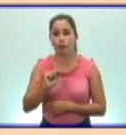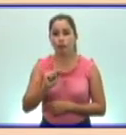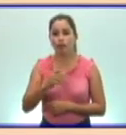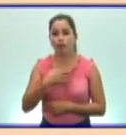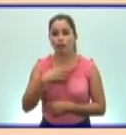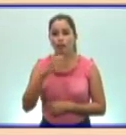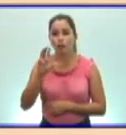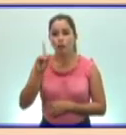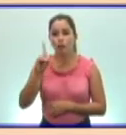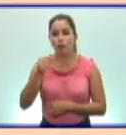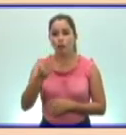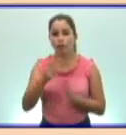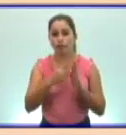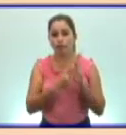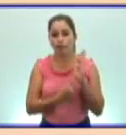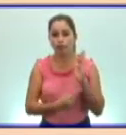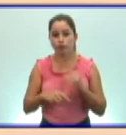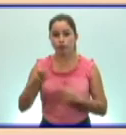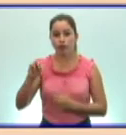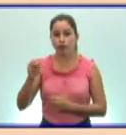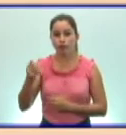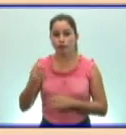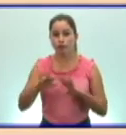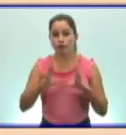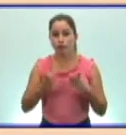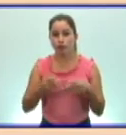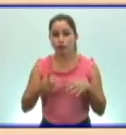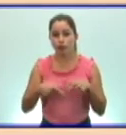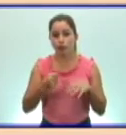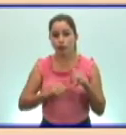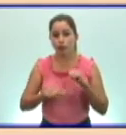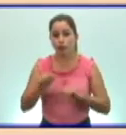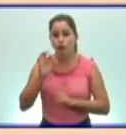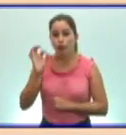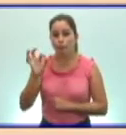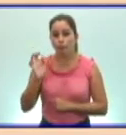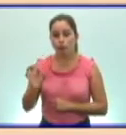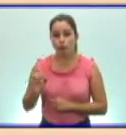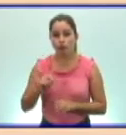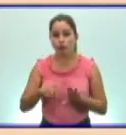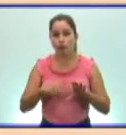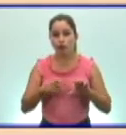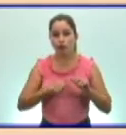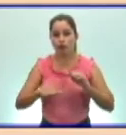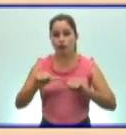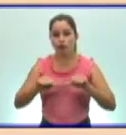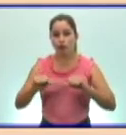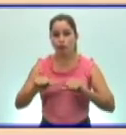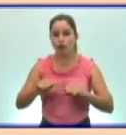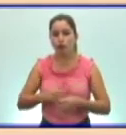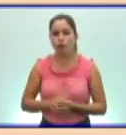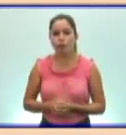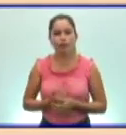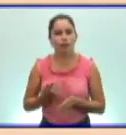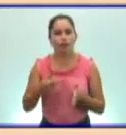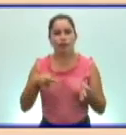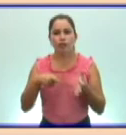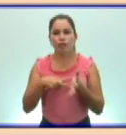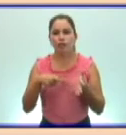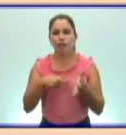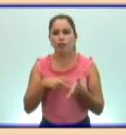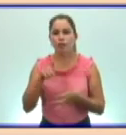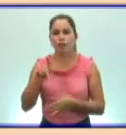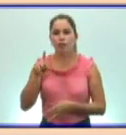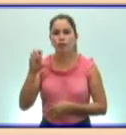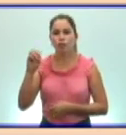los datos de la masa de toda la disolución, el porciento de la disolución y pues dividido por 100.